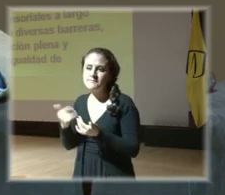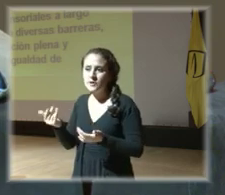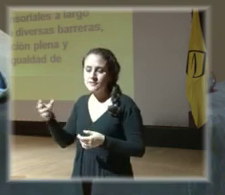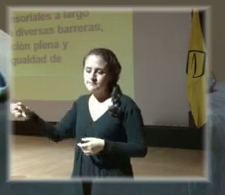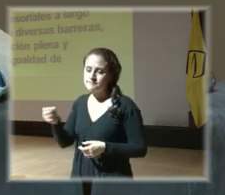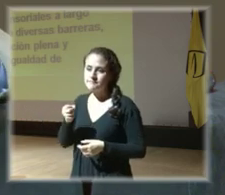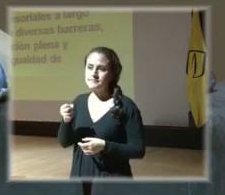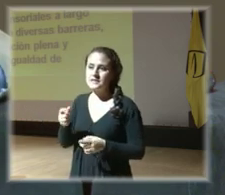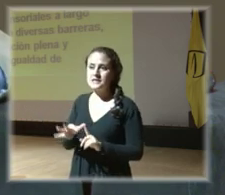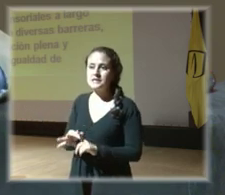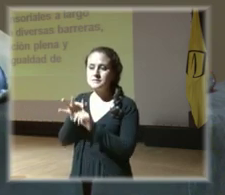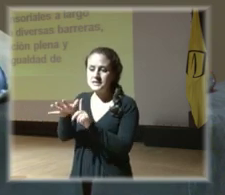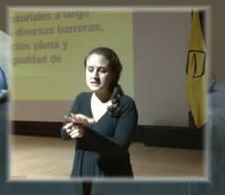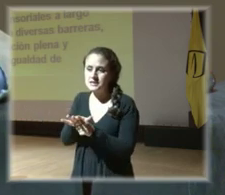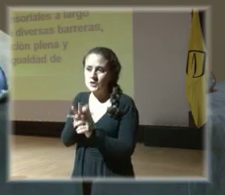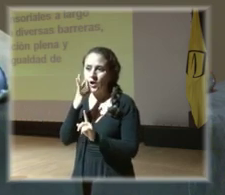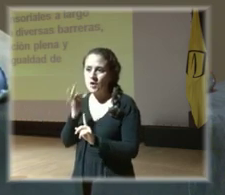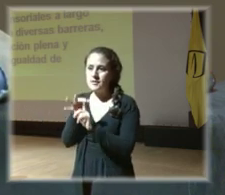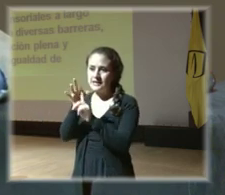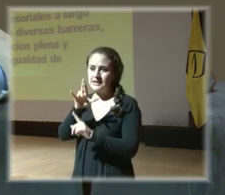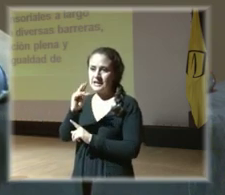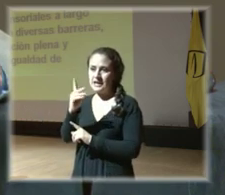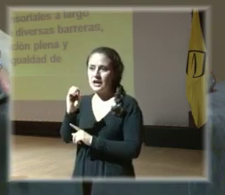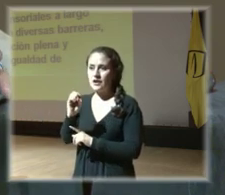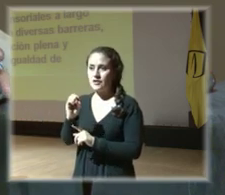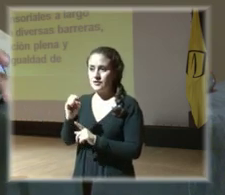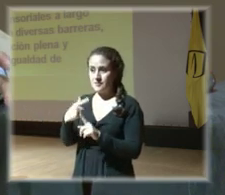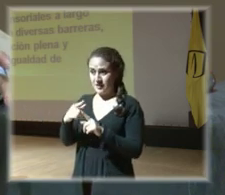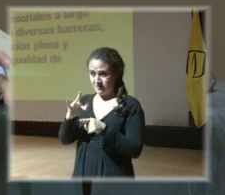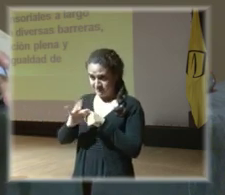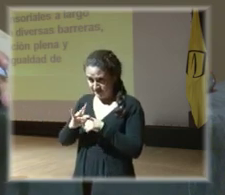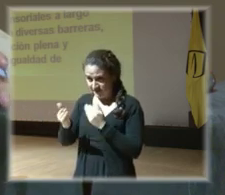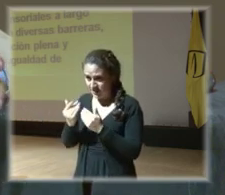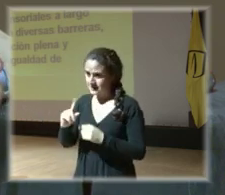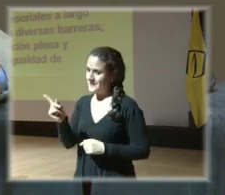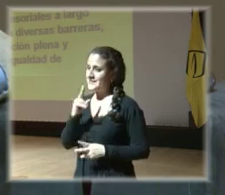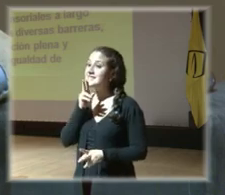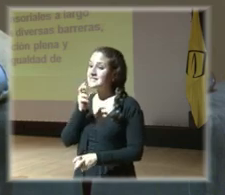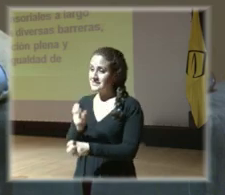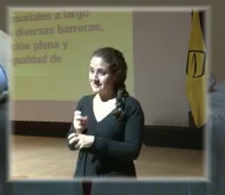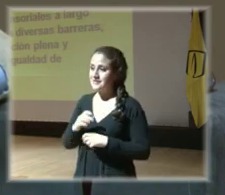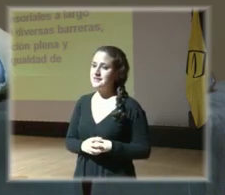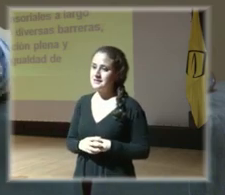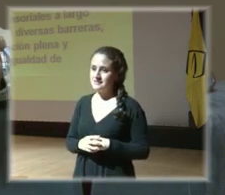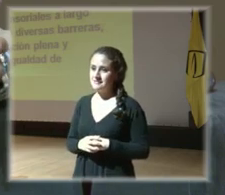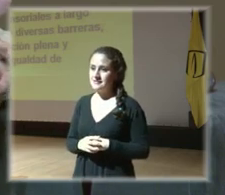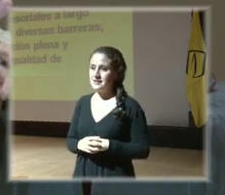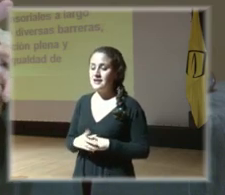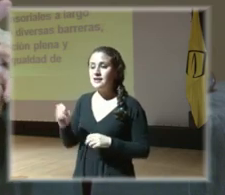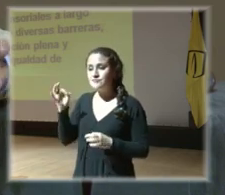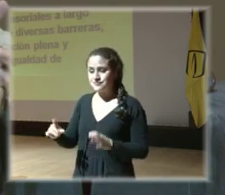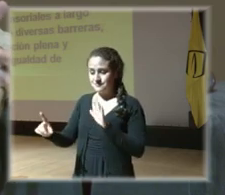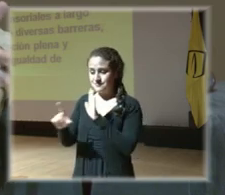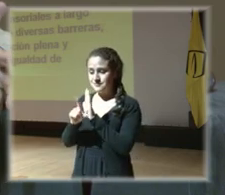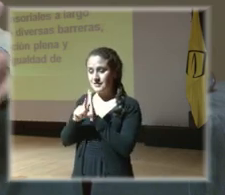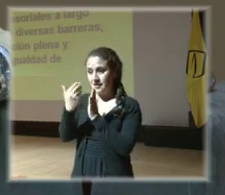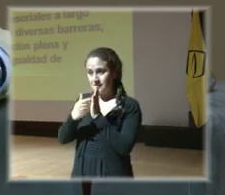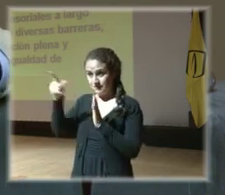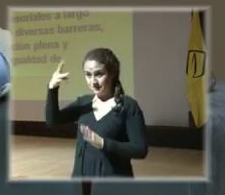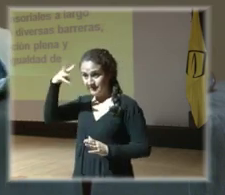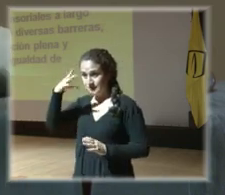sistema específico para Ricardo, pero que es muy difícil de implementar, porque no existe una legislación en